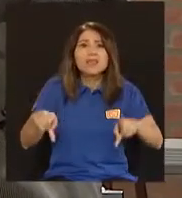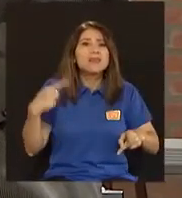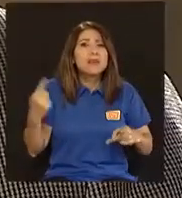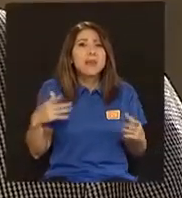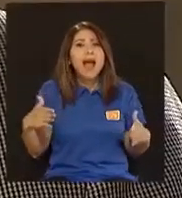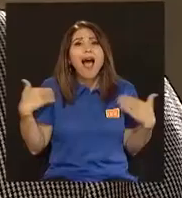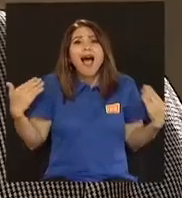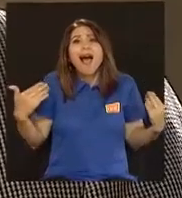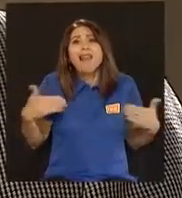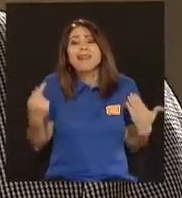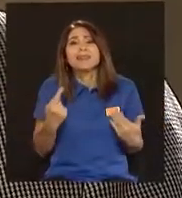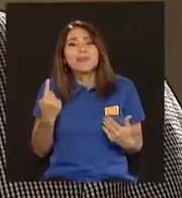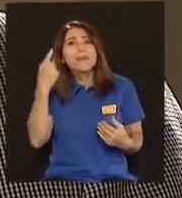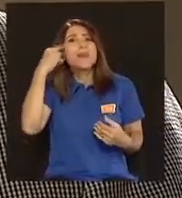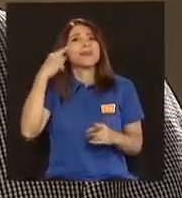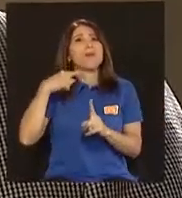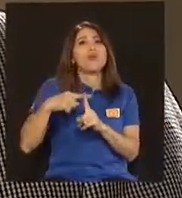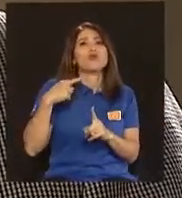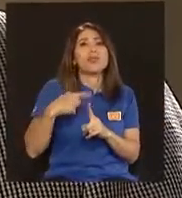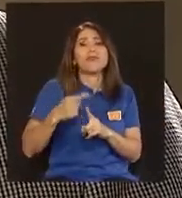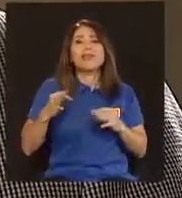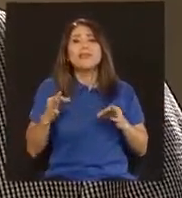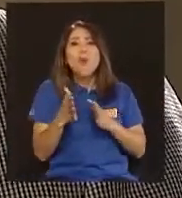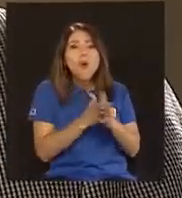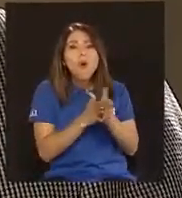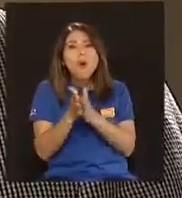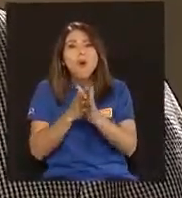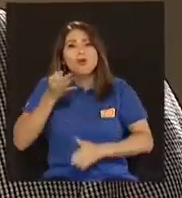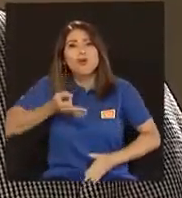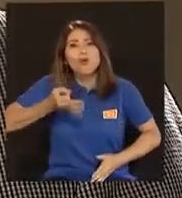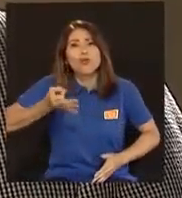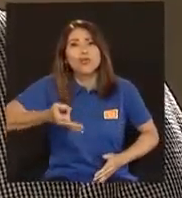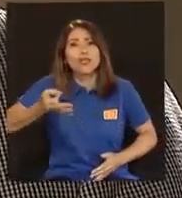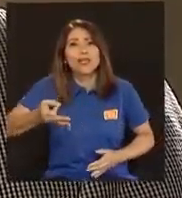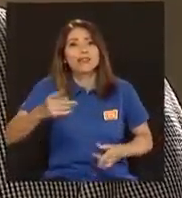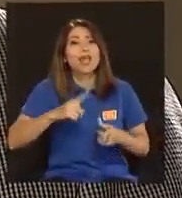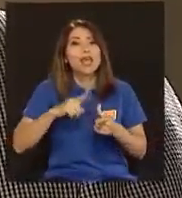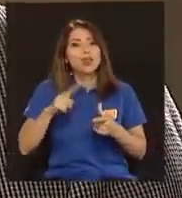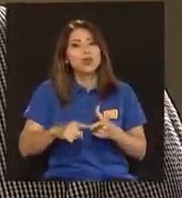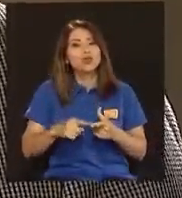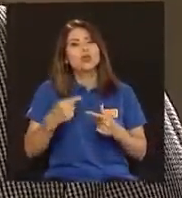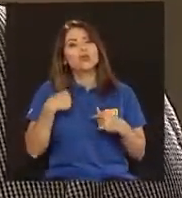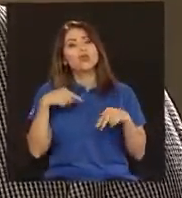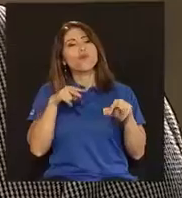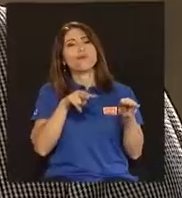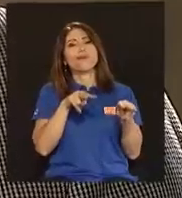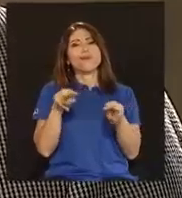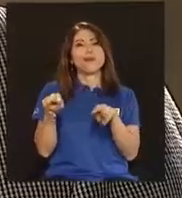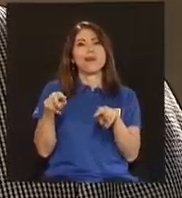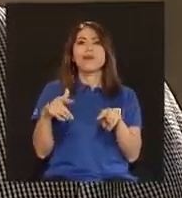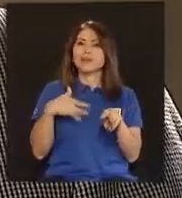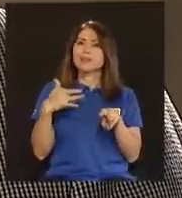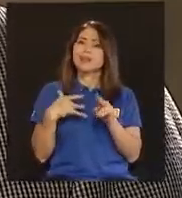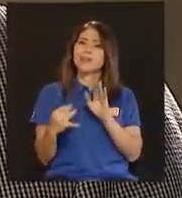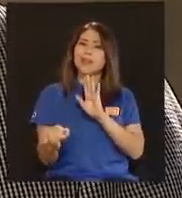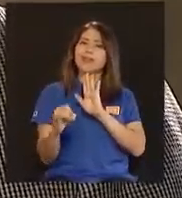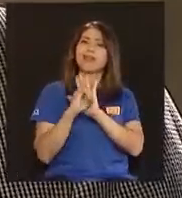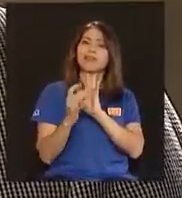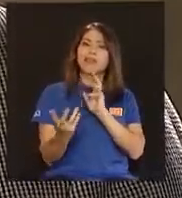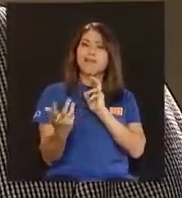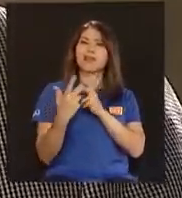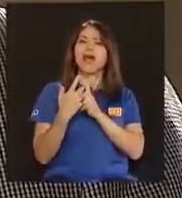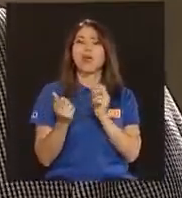ven. De manera que entonces uno de verdad comienza hasta identificarse en alguna medida con esta causa que hay hoy